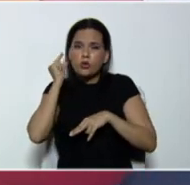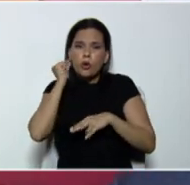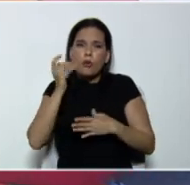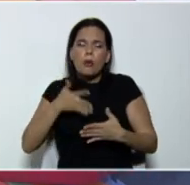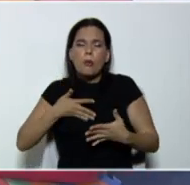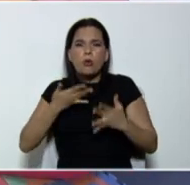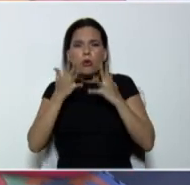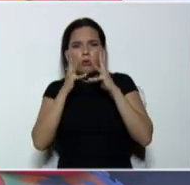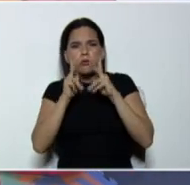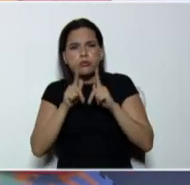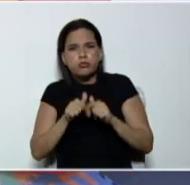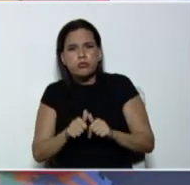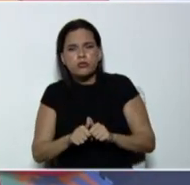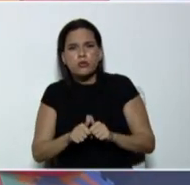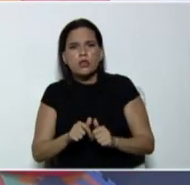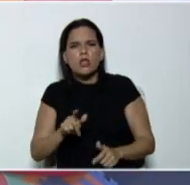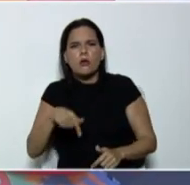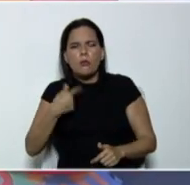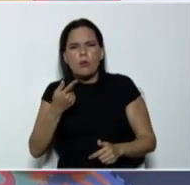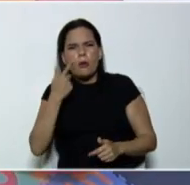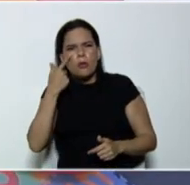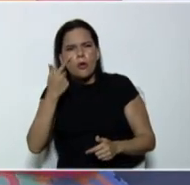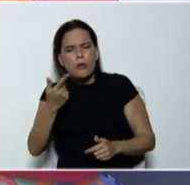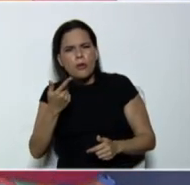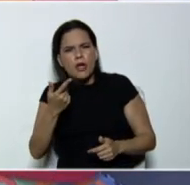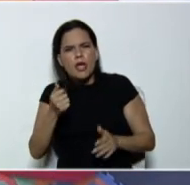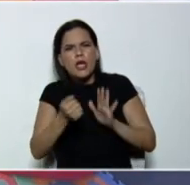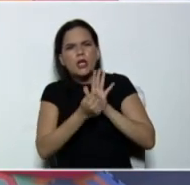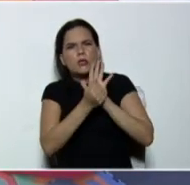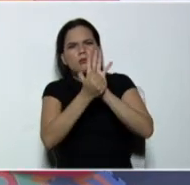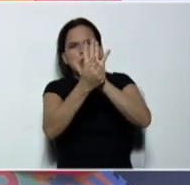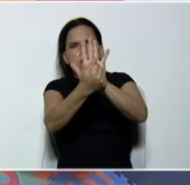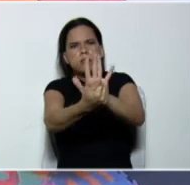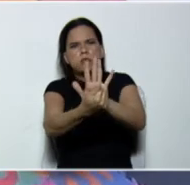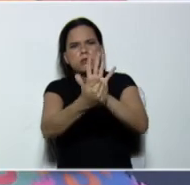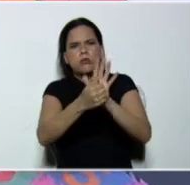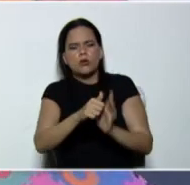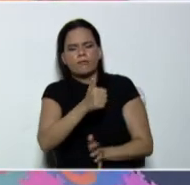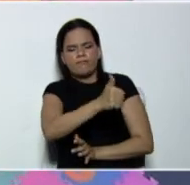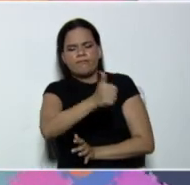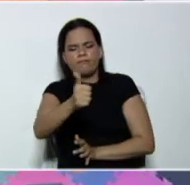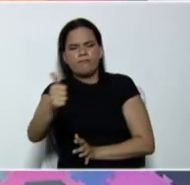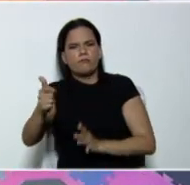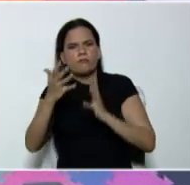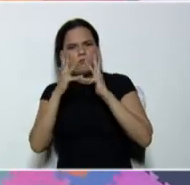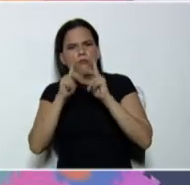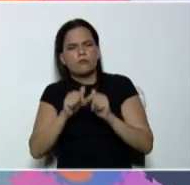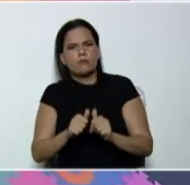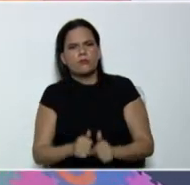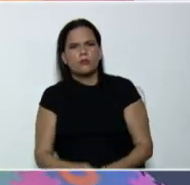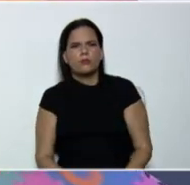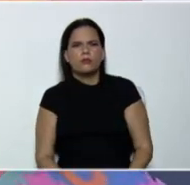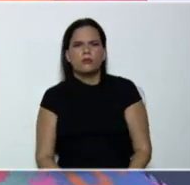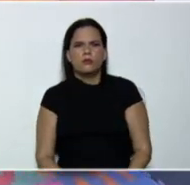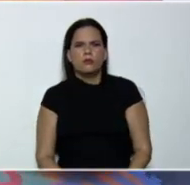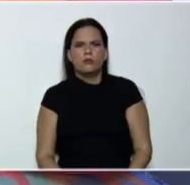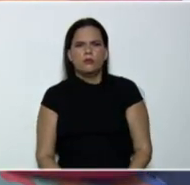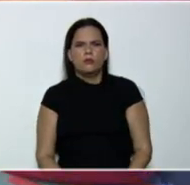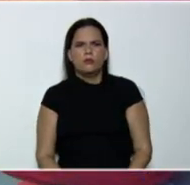poder contar y luego van a poder ver el símbolo de cada número.